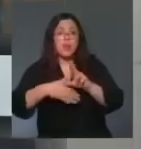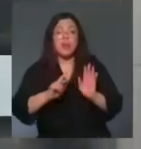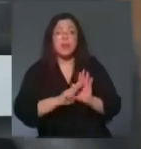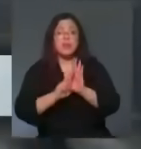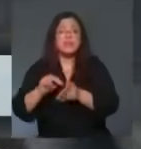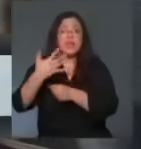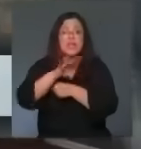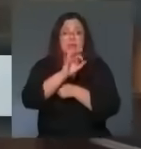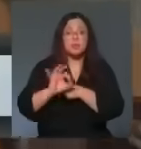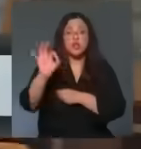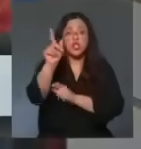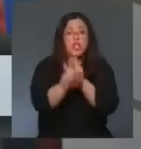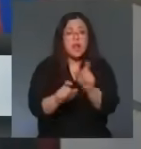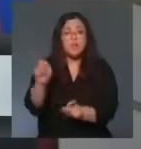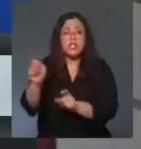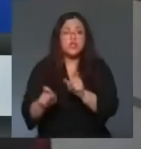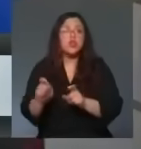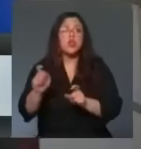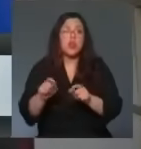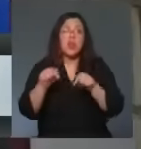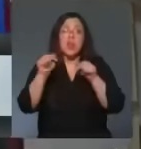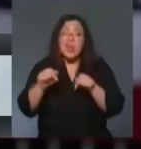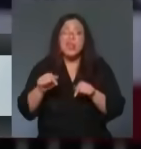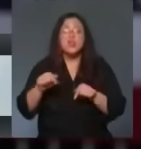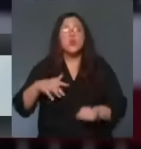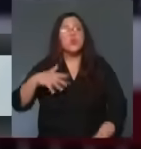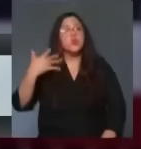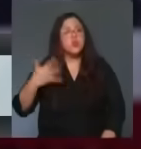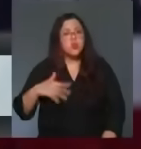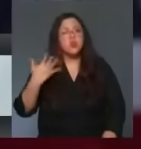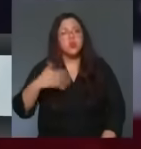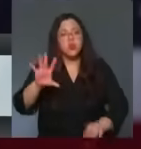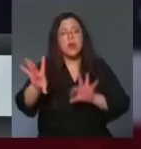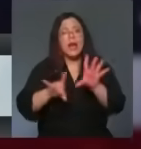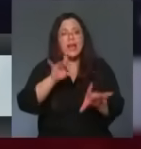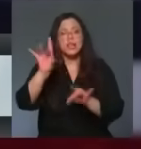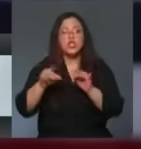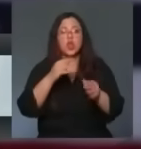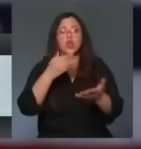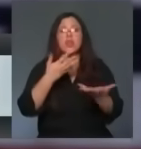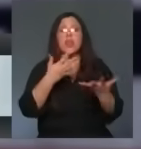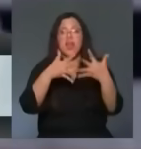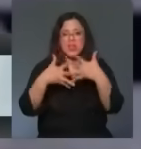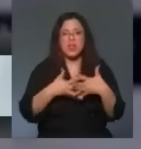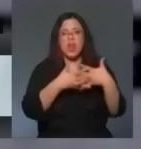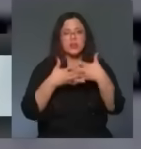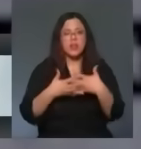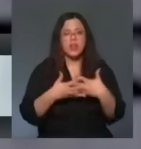15% del electorado, será un factor decisivo en las elecciones de Estados Unidos.